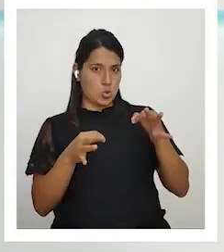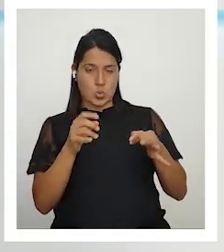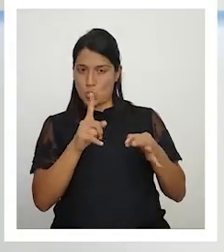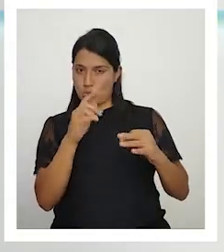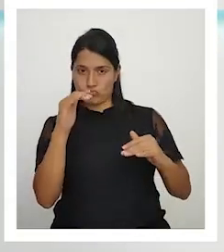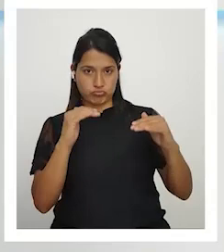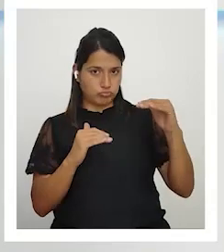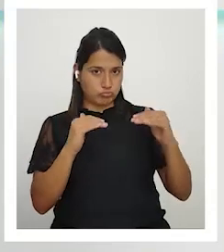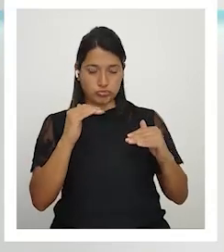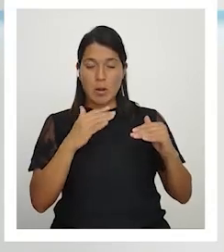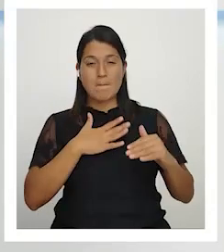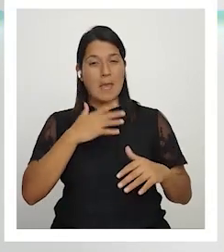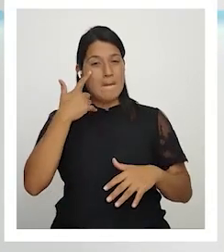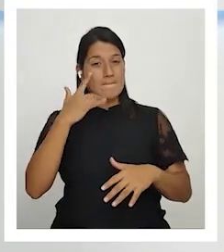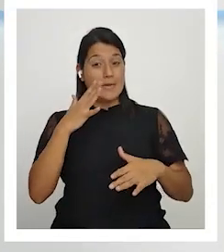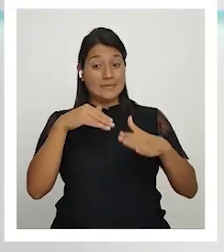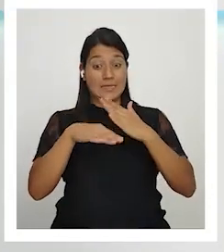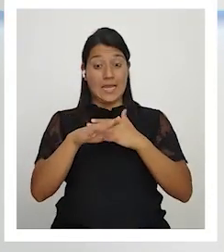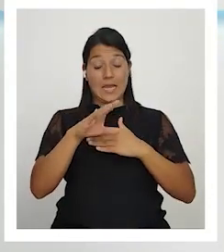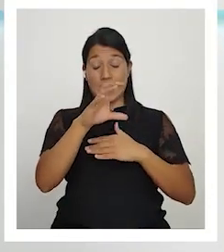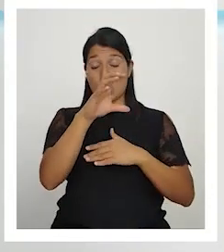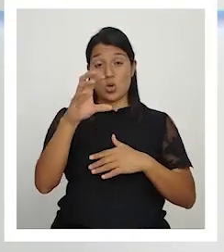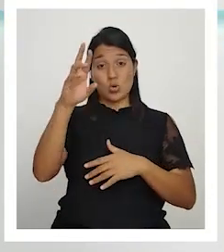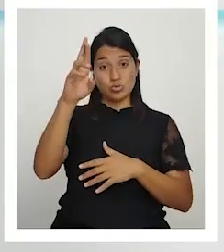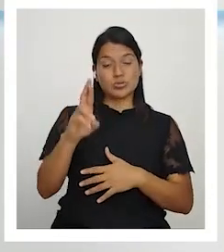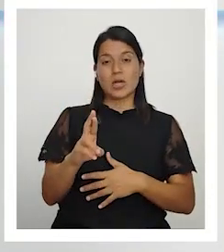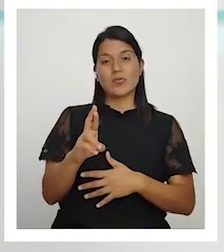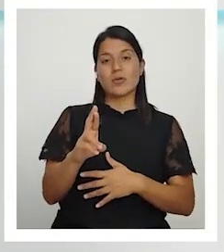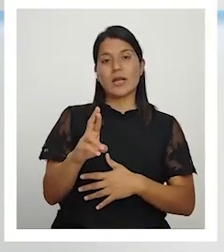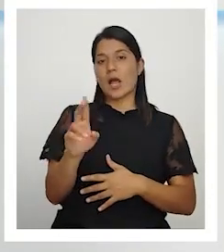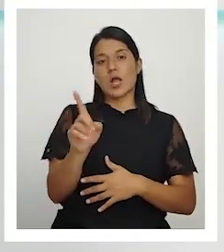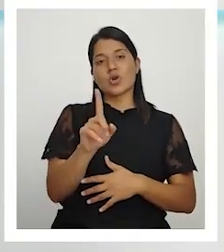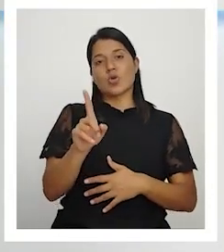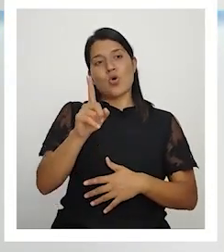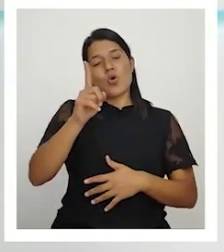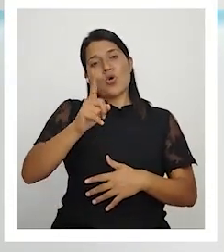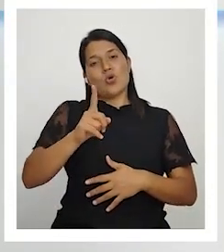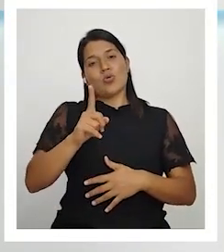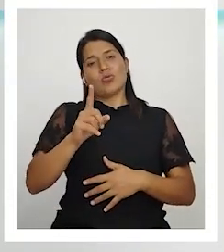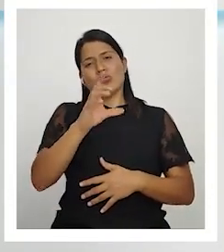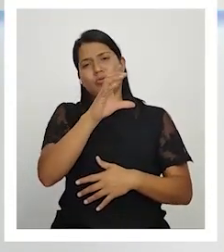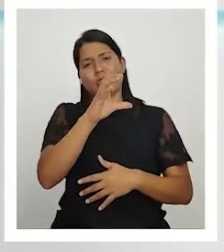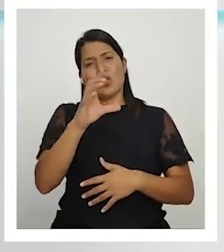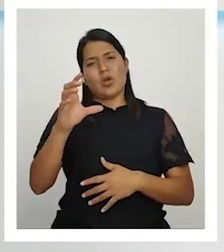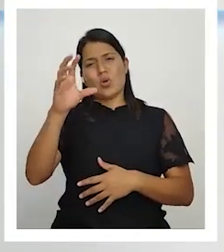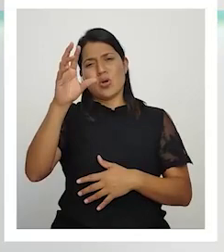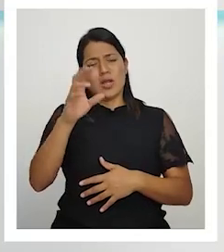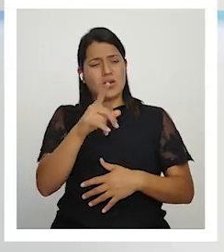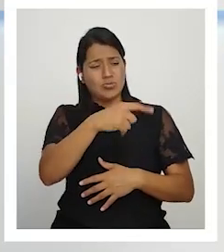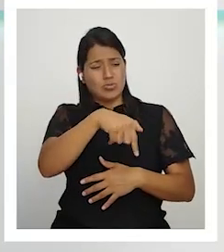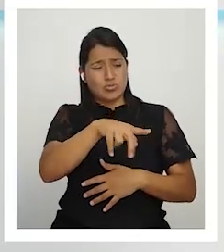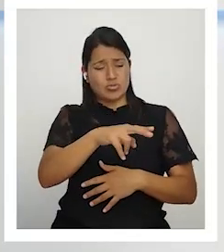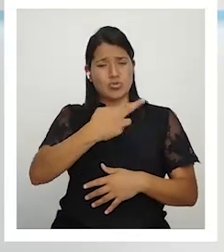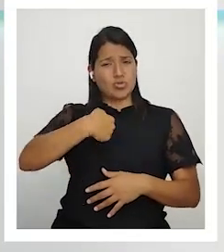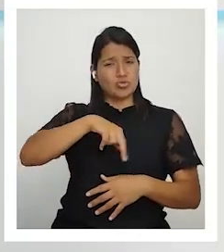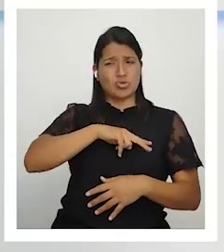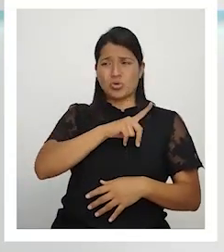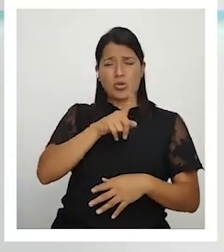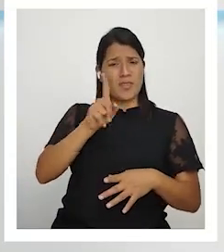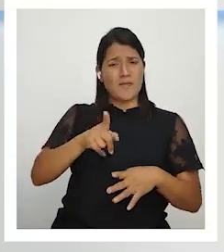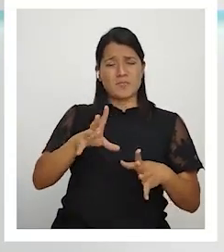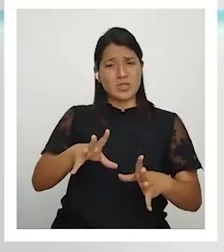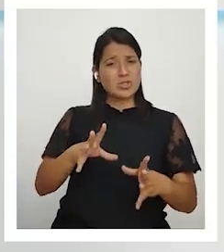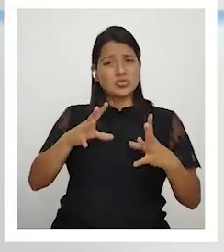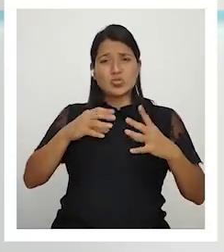parece que en un país como el costarricense no debería estar a cargo de los supervisados, puesto que lo que estamos haciendo es una actividad